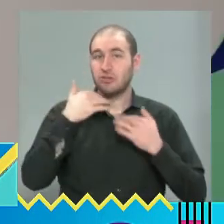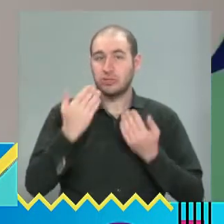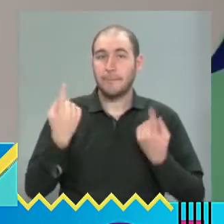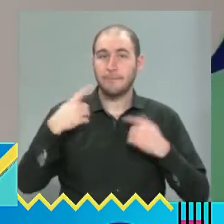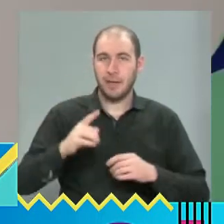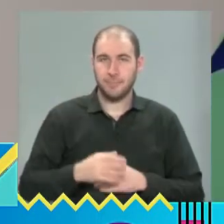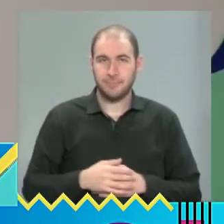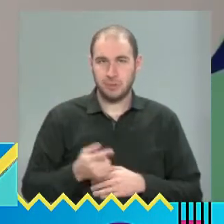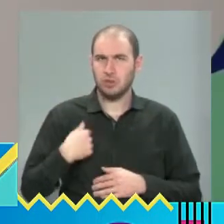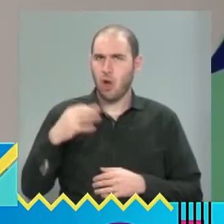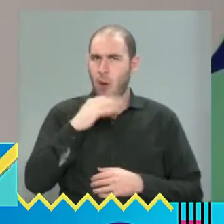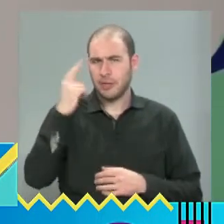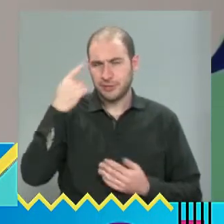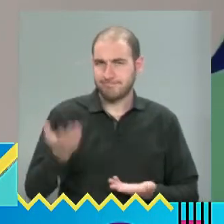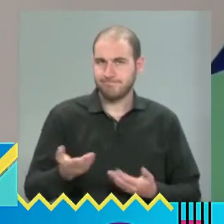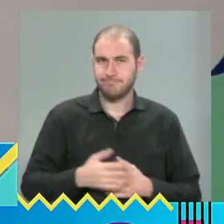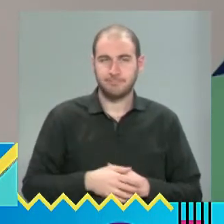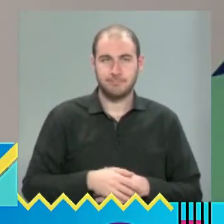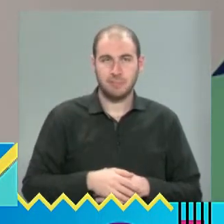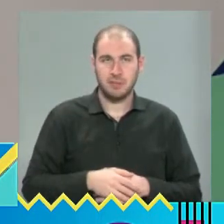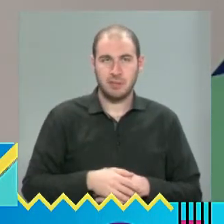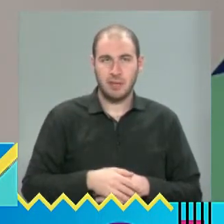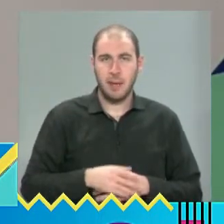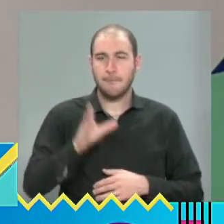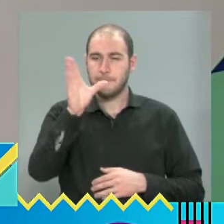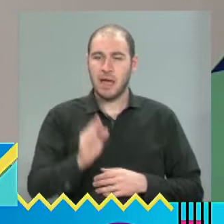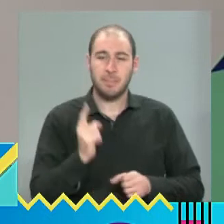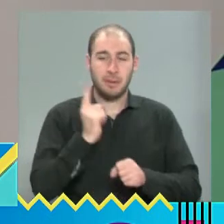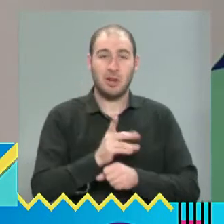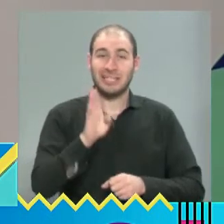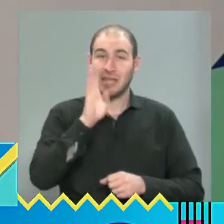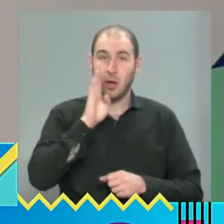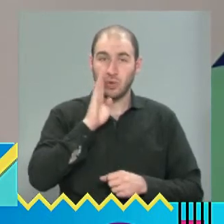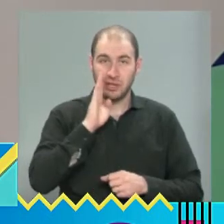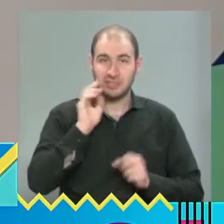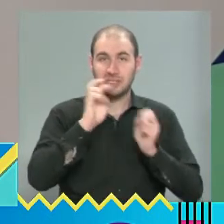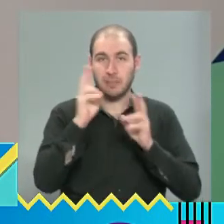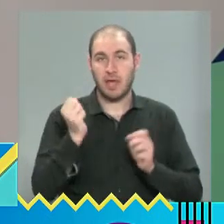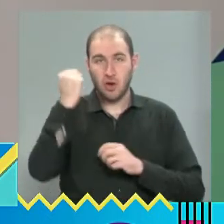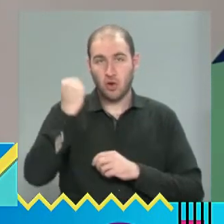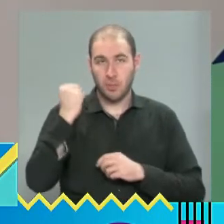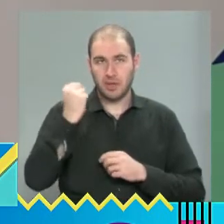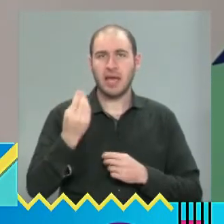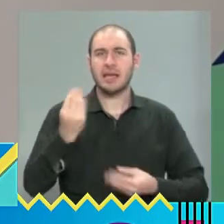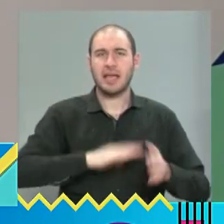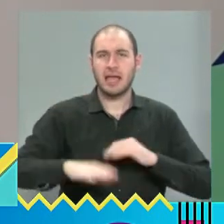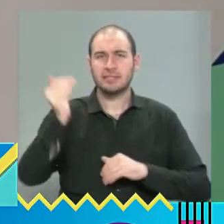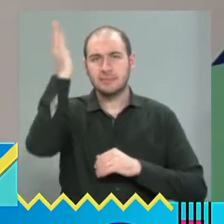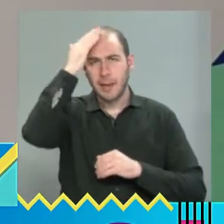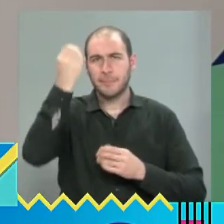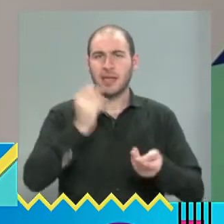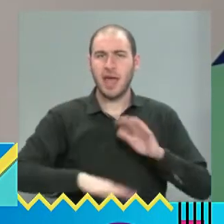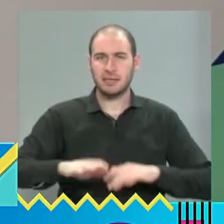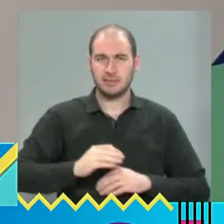lo que yo veo? El principal país es Estados Unidos en la materia económica. ¿Y qué está haciendo Trump? Trump